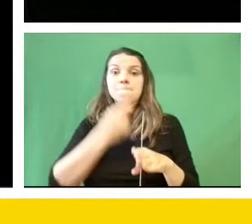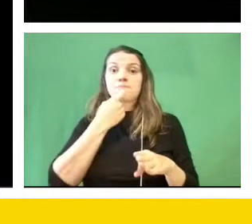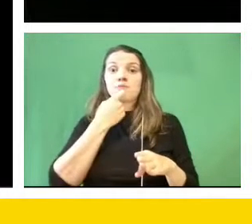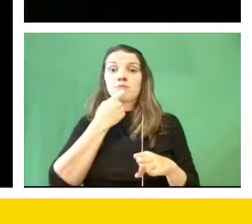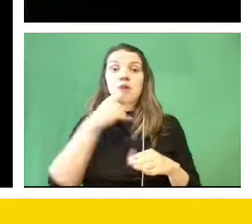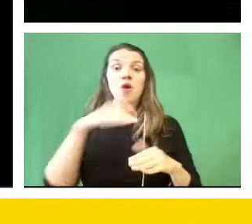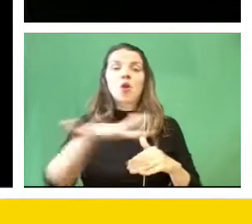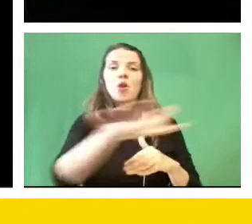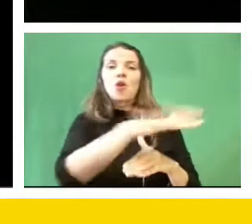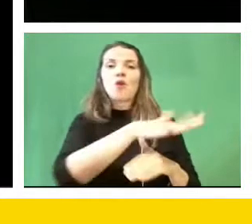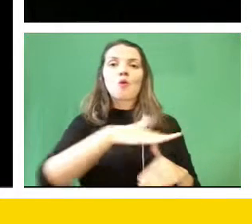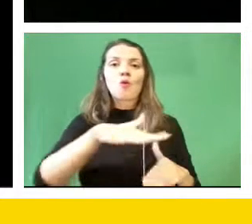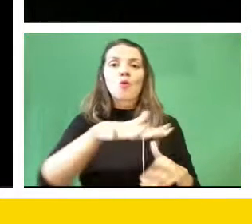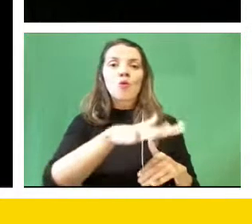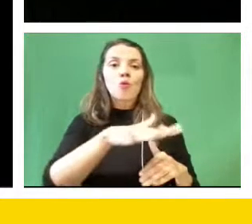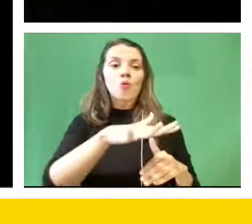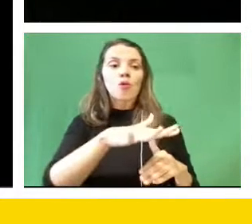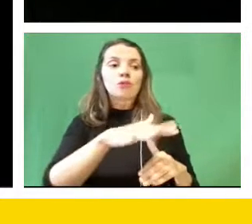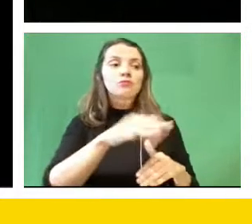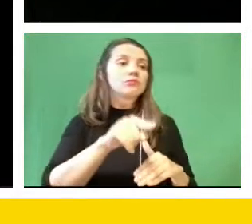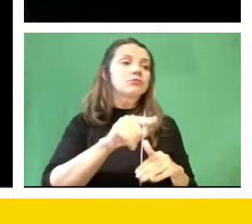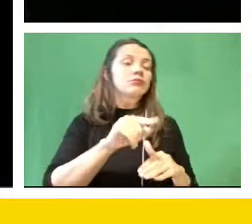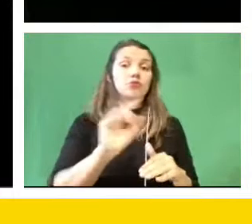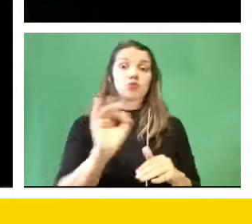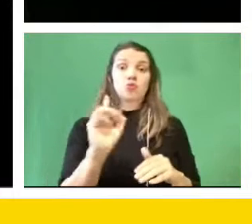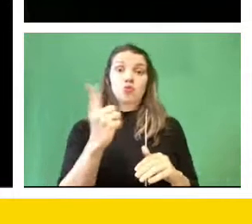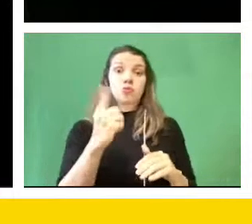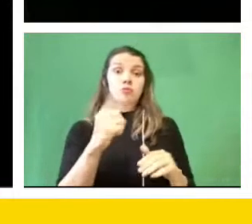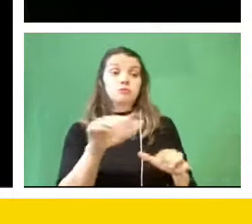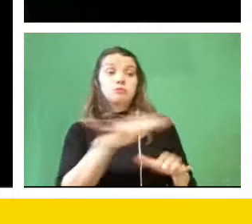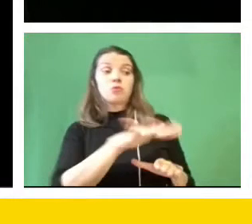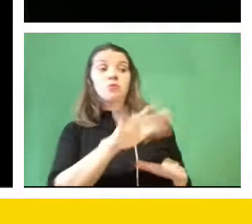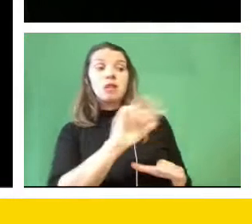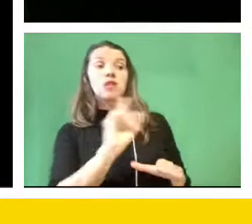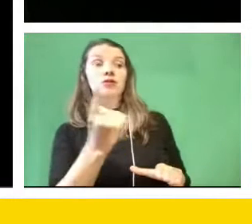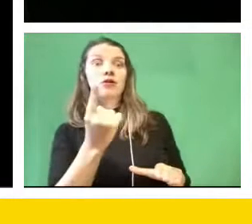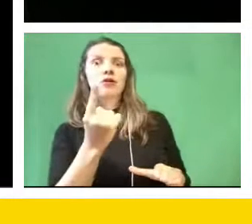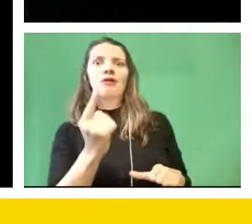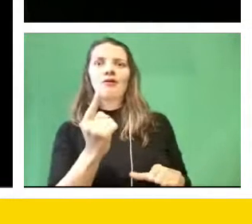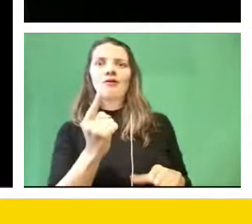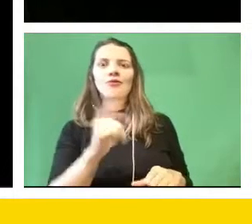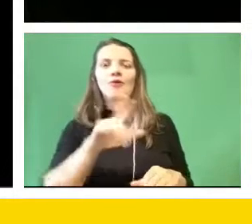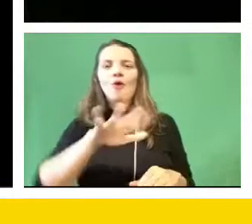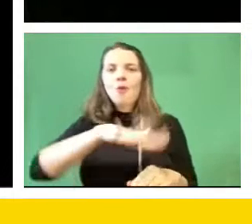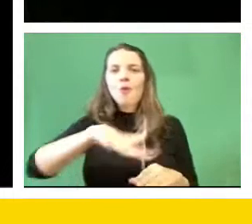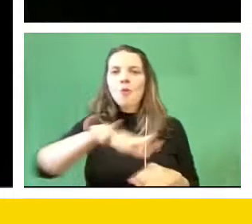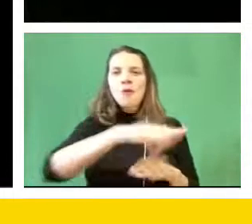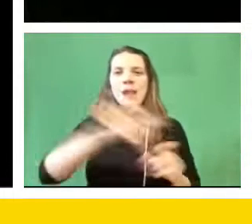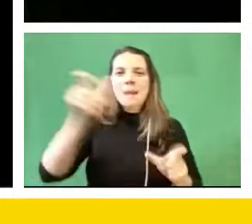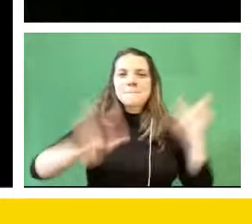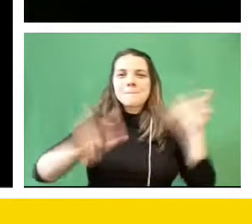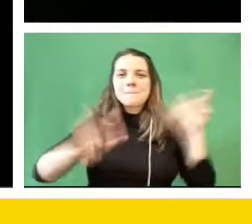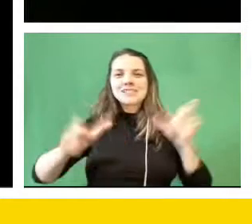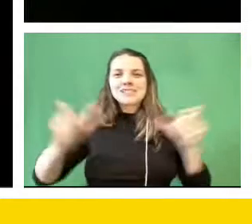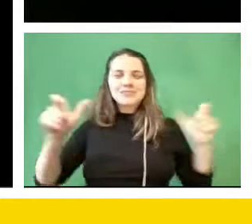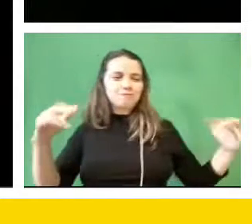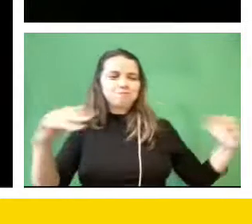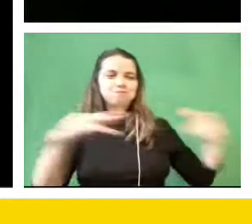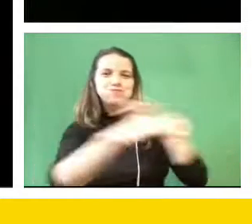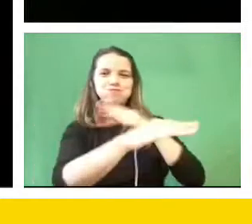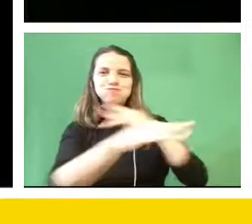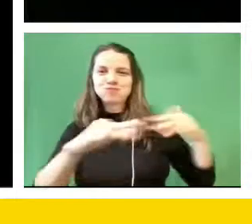una circulación o un baño, ¿sí? Entonces surgieron 5 categorías espaciales, como son los